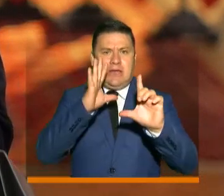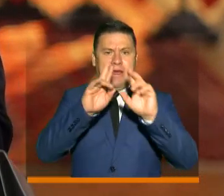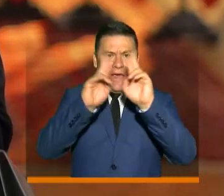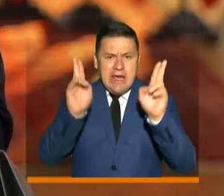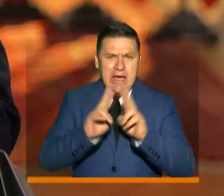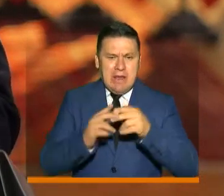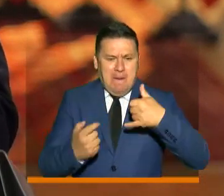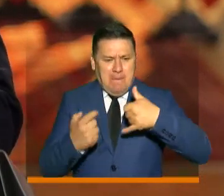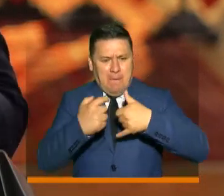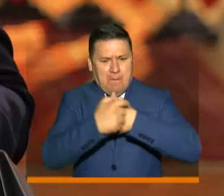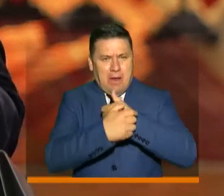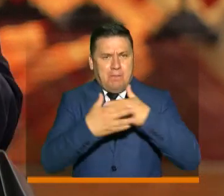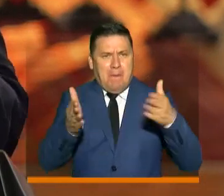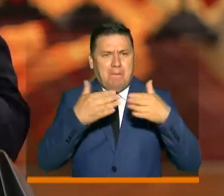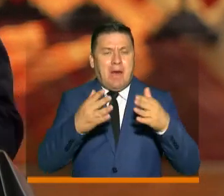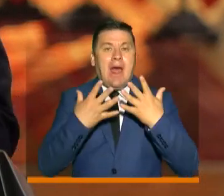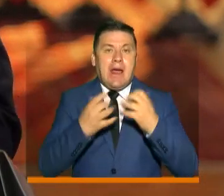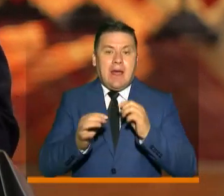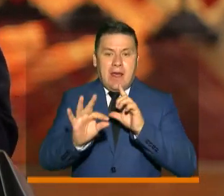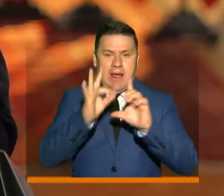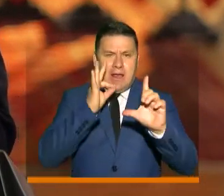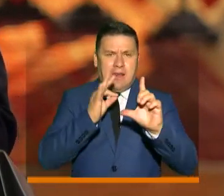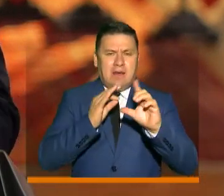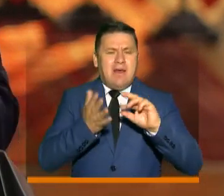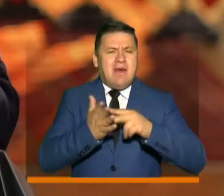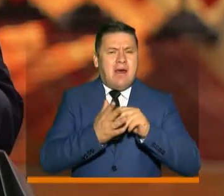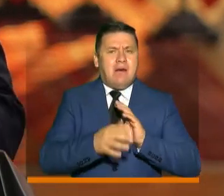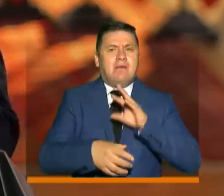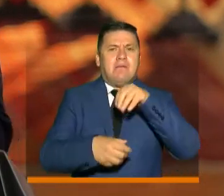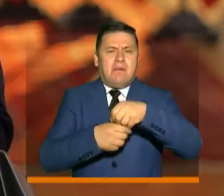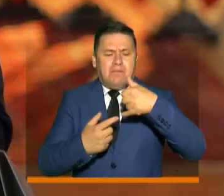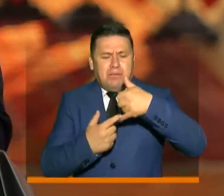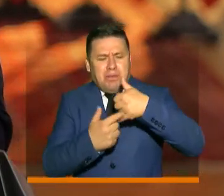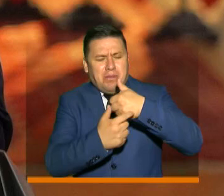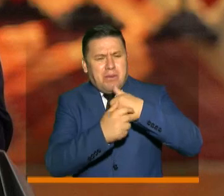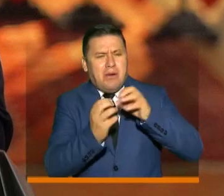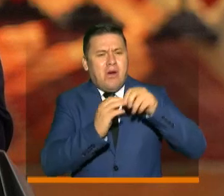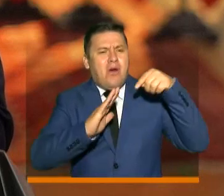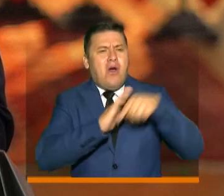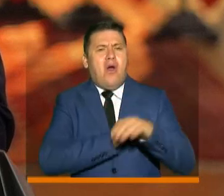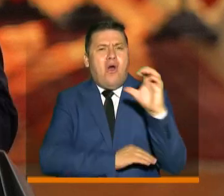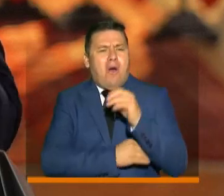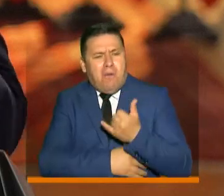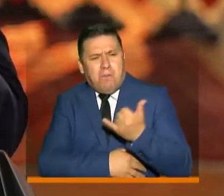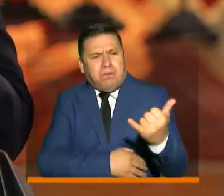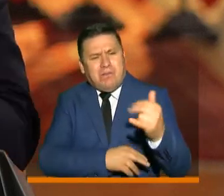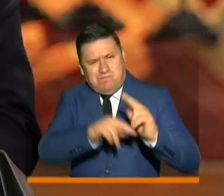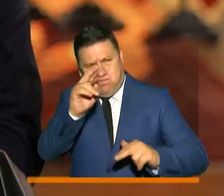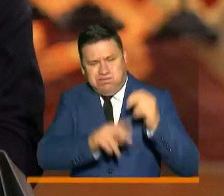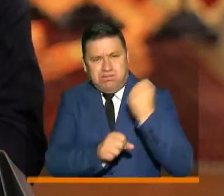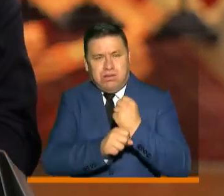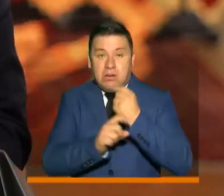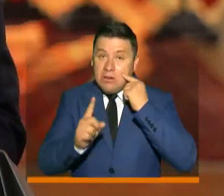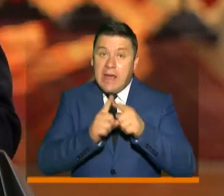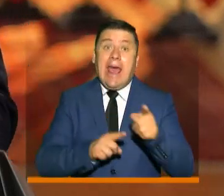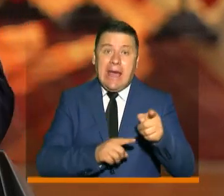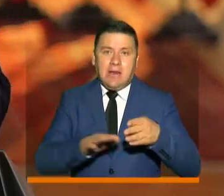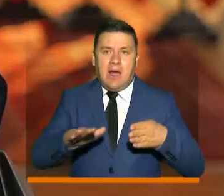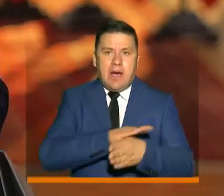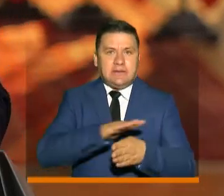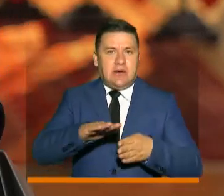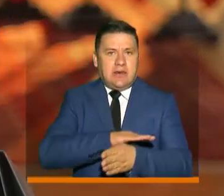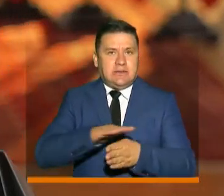nuestro país para llegar con internet de alta velocidad a la colombia profunda construir ese camino de acceso